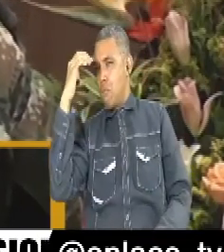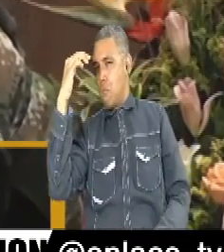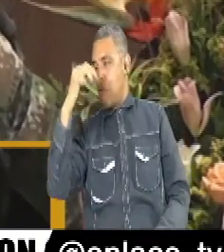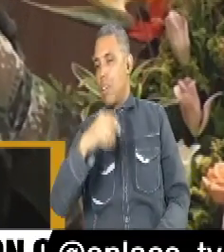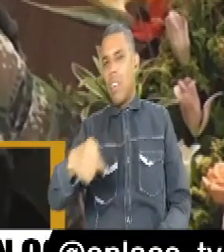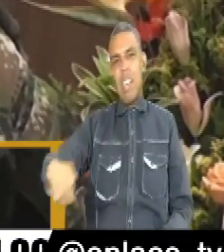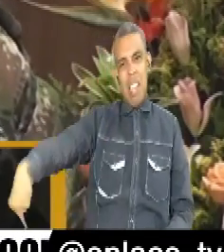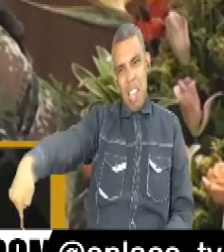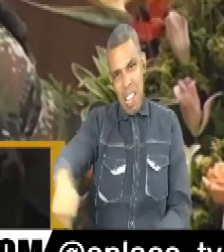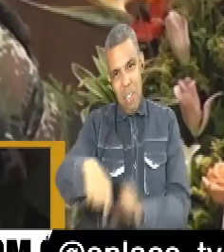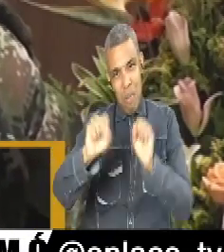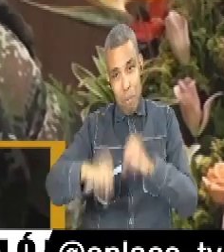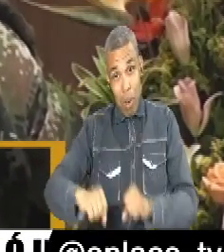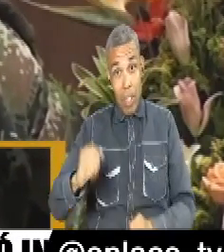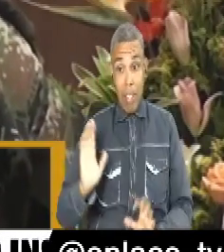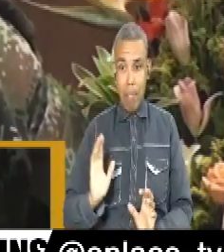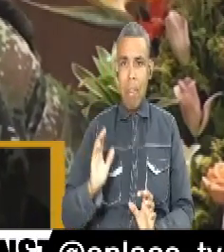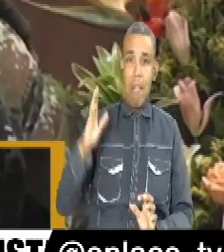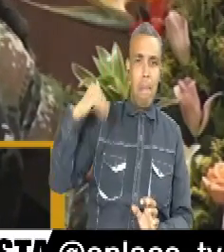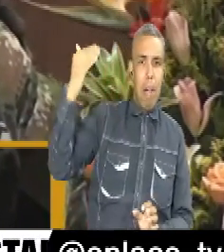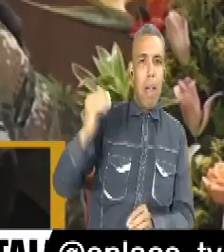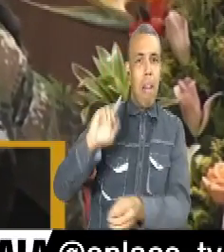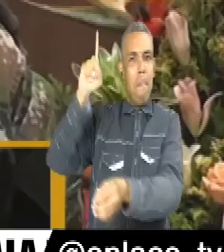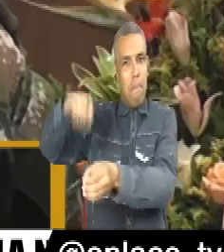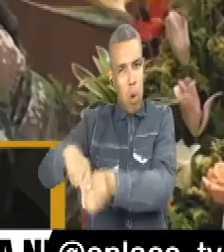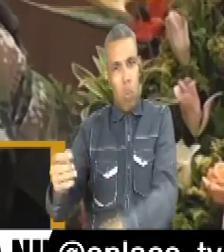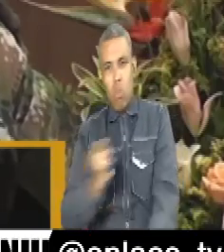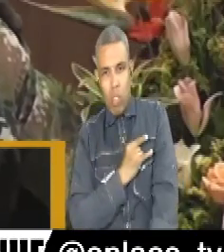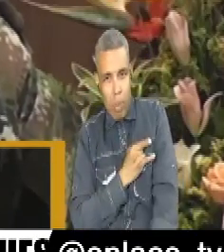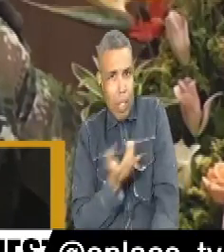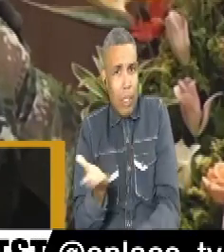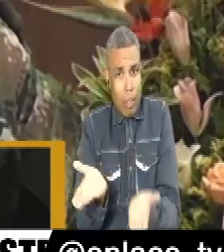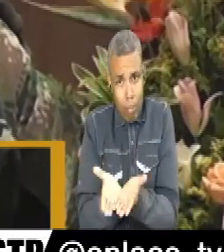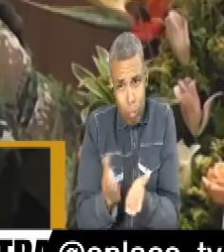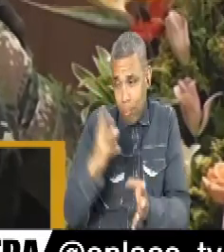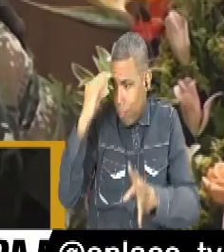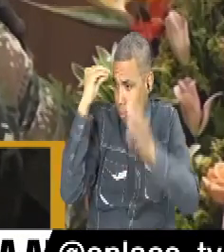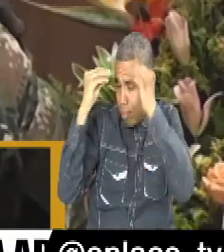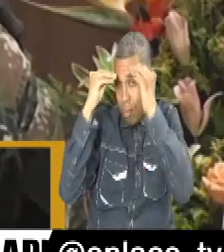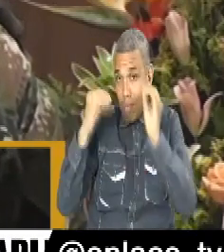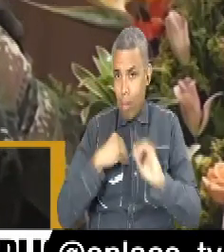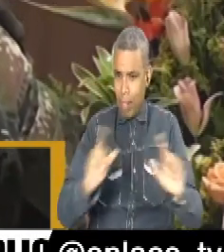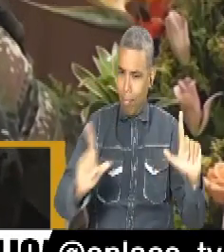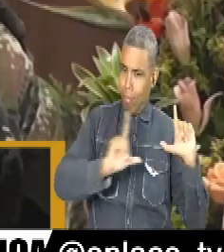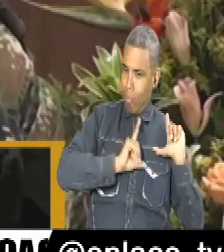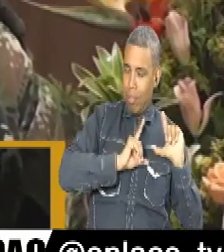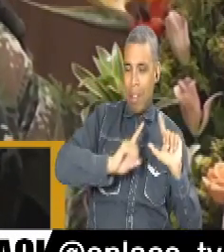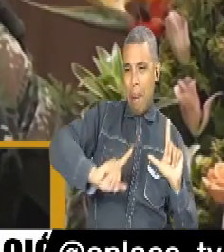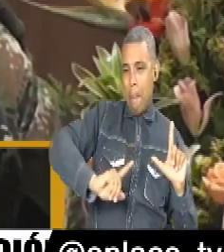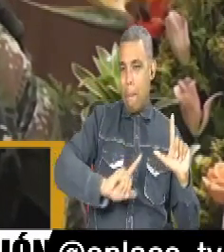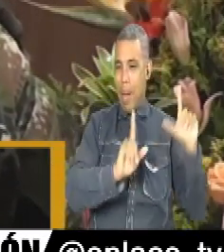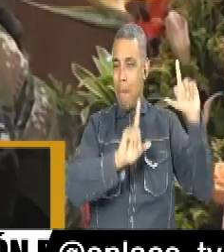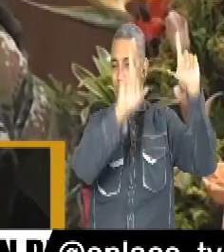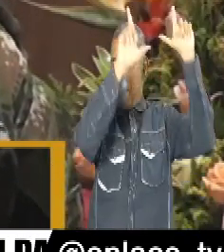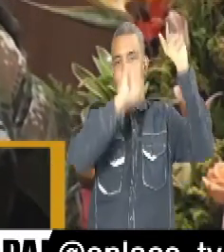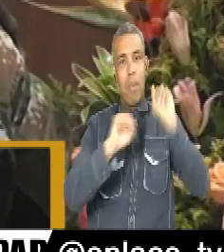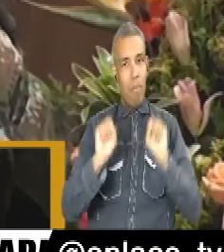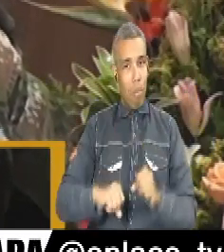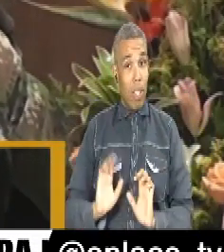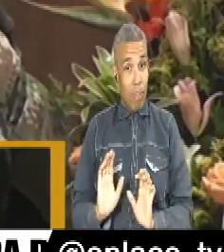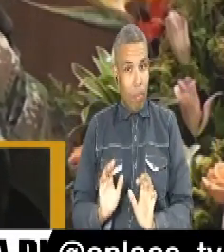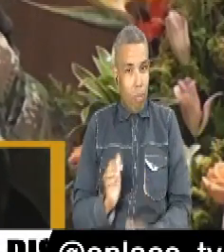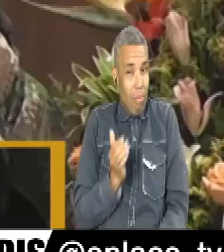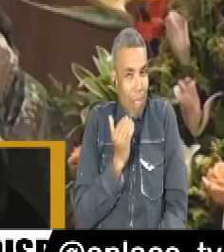que se profesionalicen, terminen sus carreras y logren llegar al retiro con otra